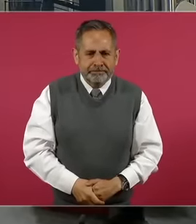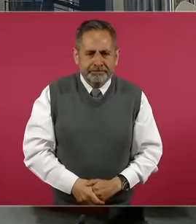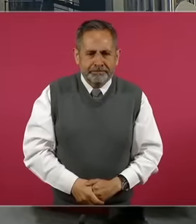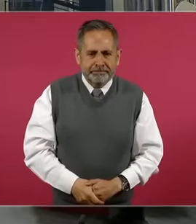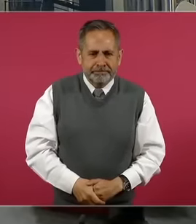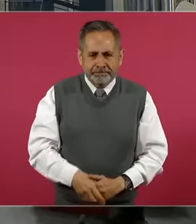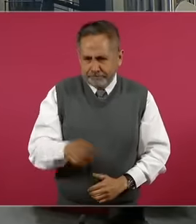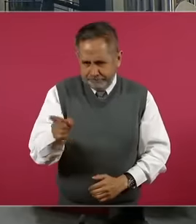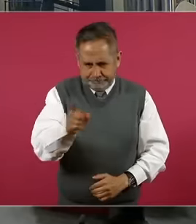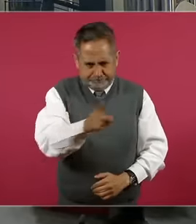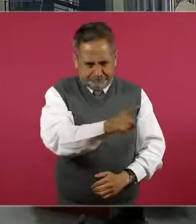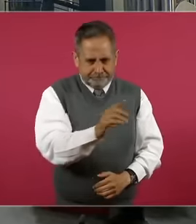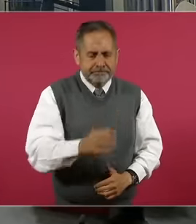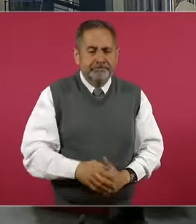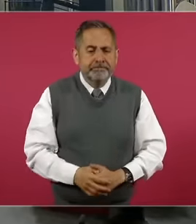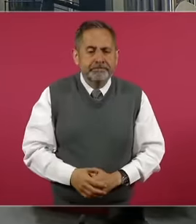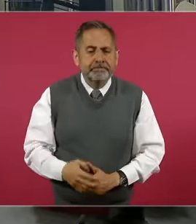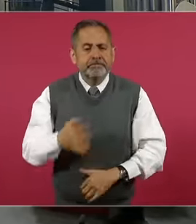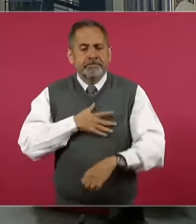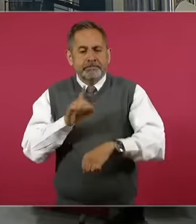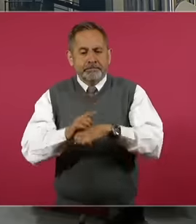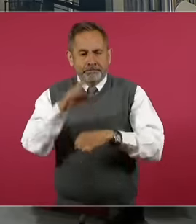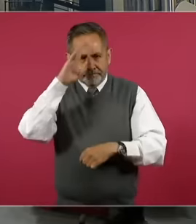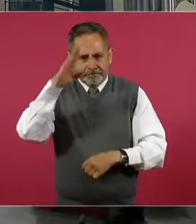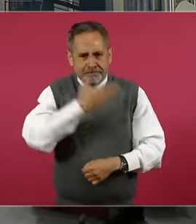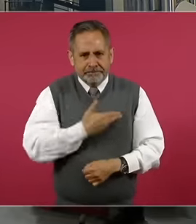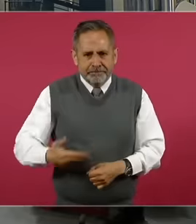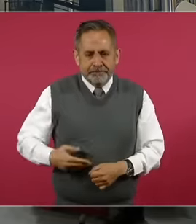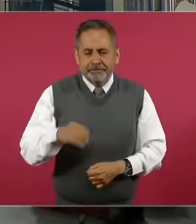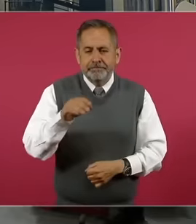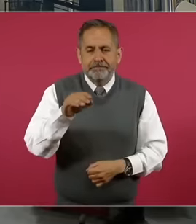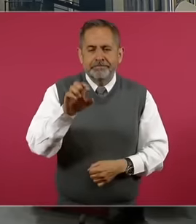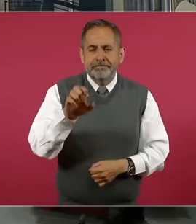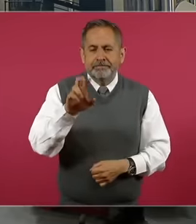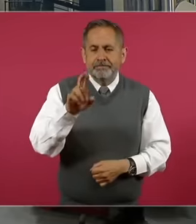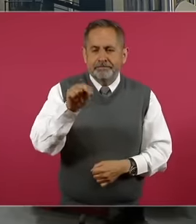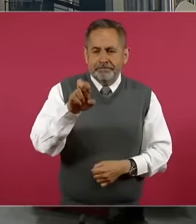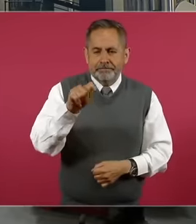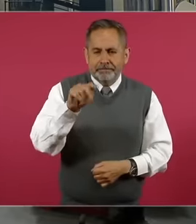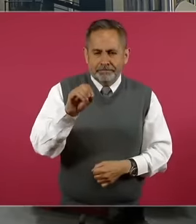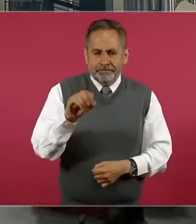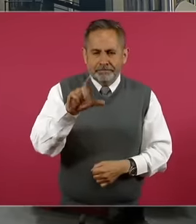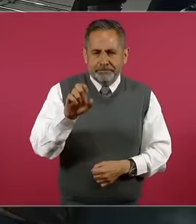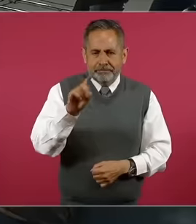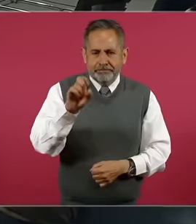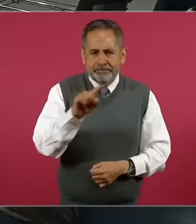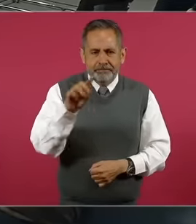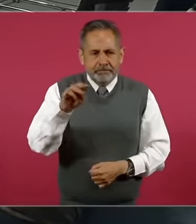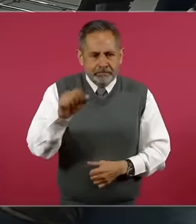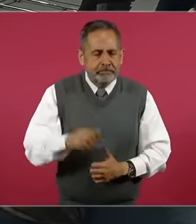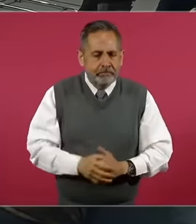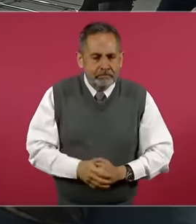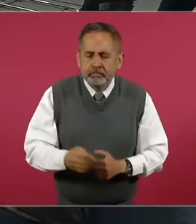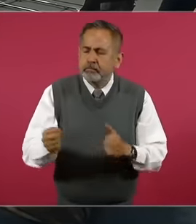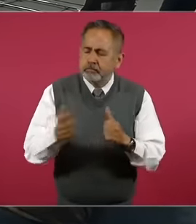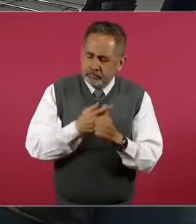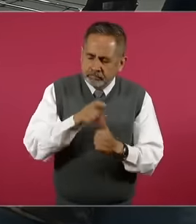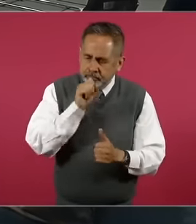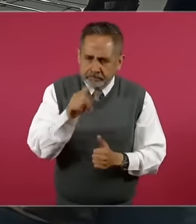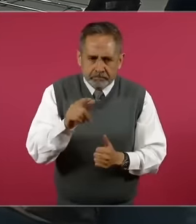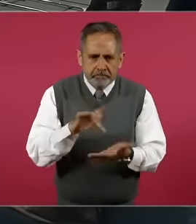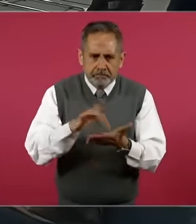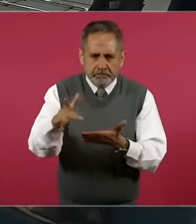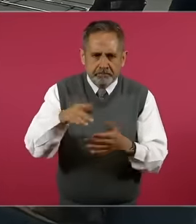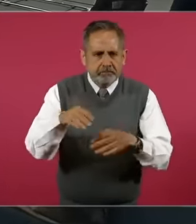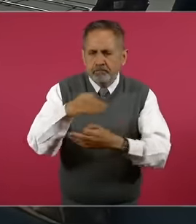Hoy te va para allá. Buenos días, señor presidente. Ernesto Ledesma, de Rompeviento TV. En principio, también agradecerle a todo